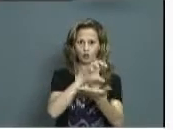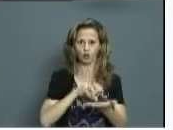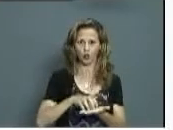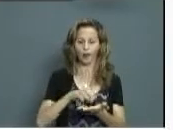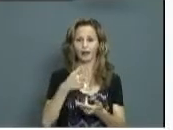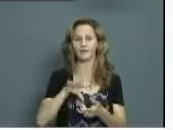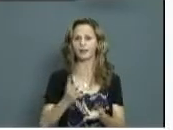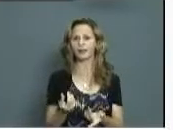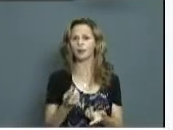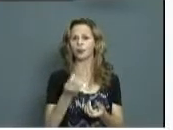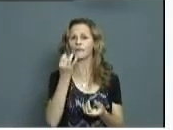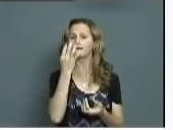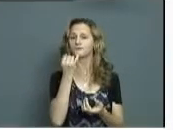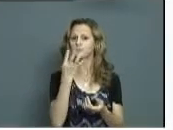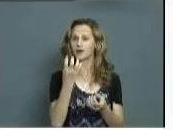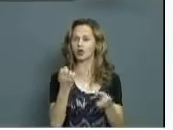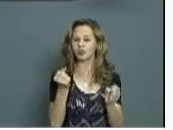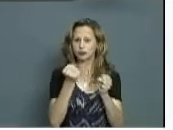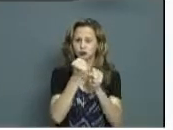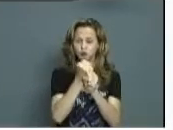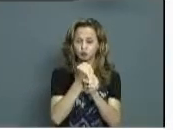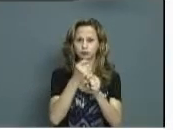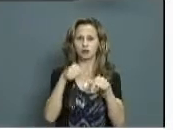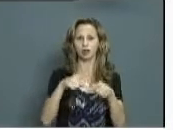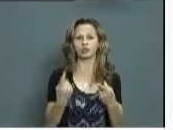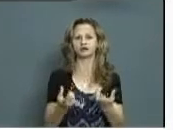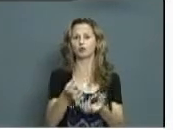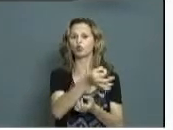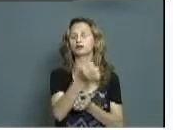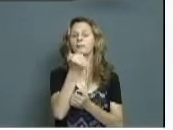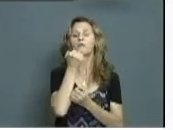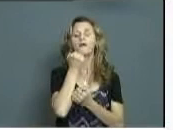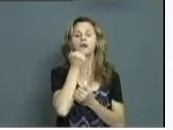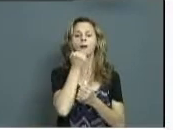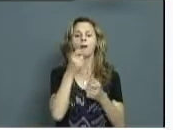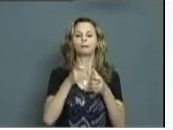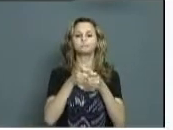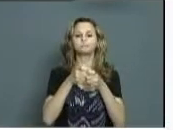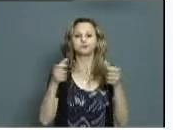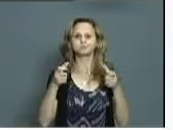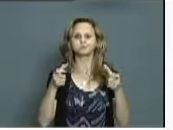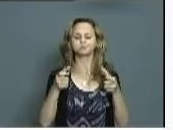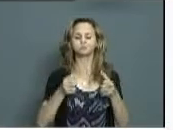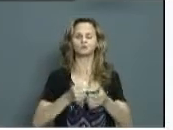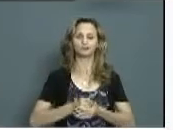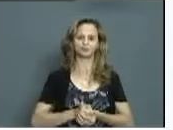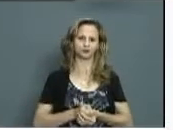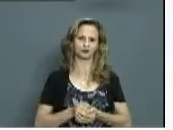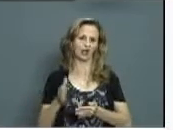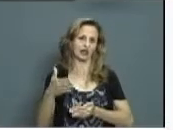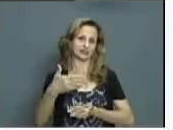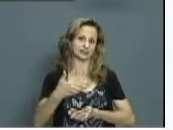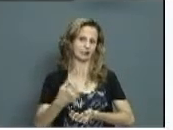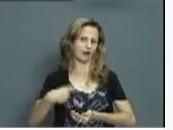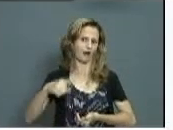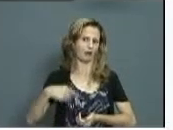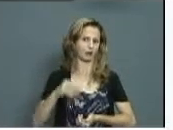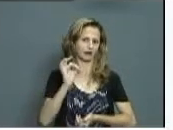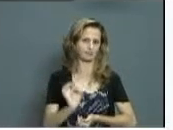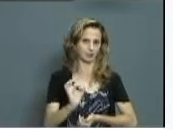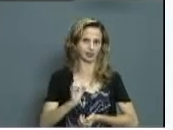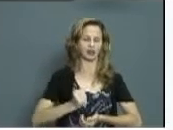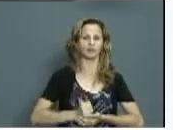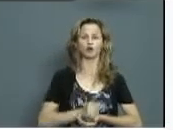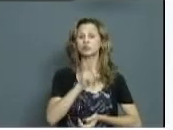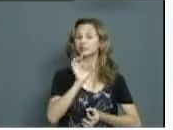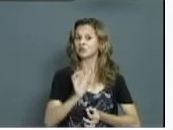casos. En verde oscuro, los municipios con la tasa de incidencia mayor de los reportados al cierre del día de ayer, siempre por